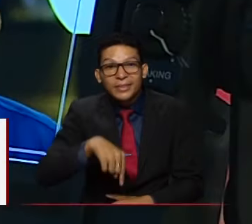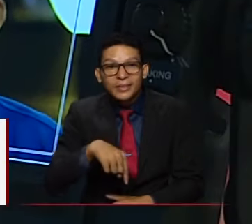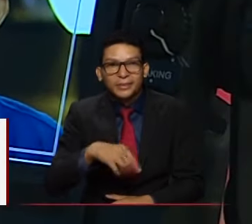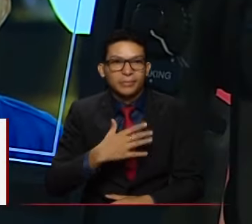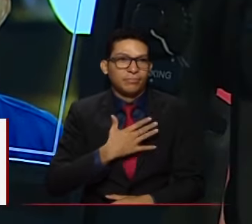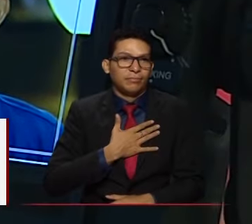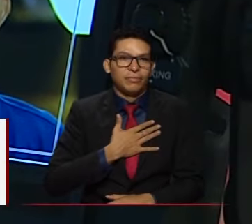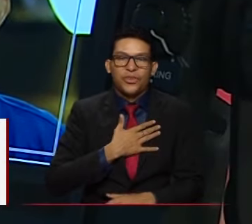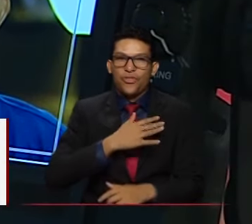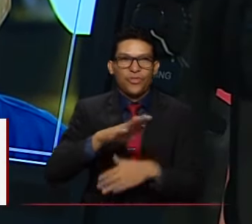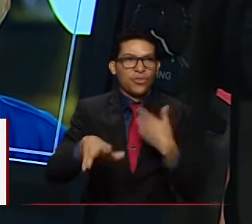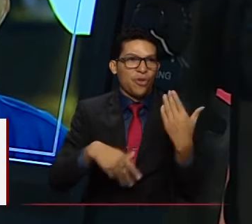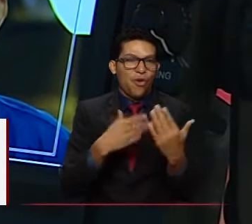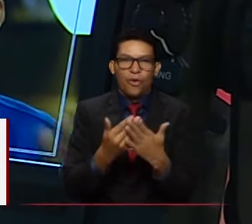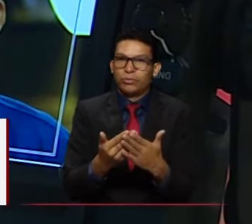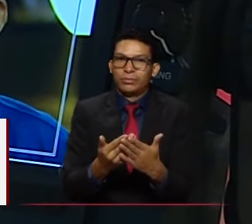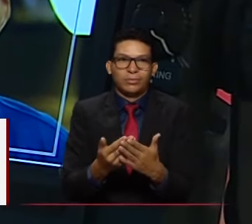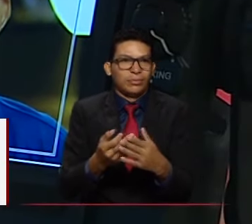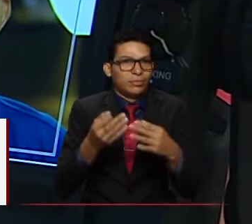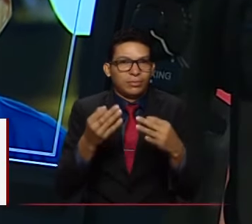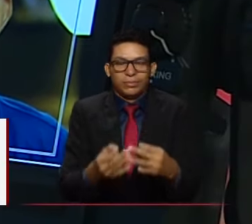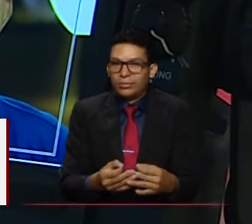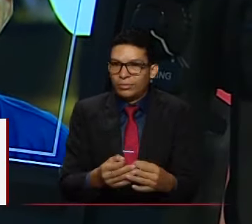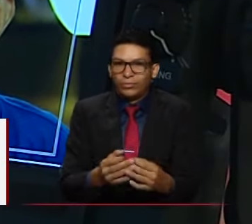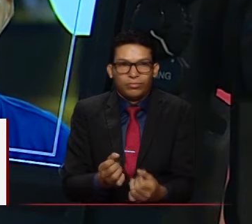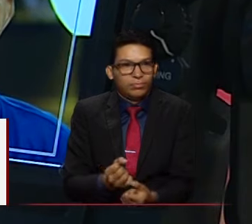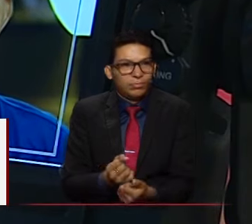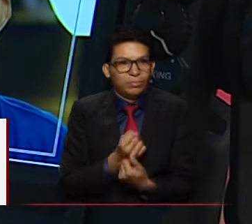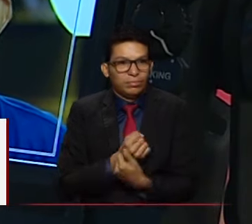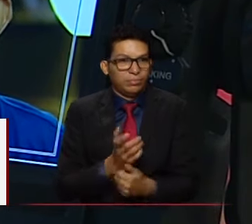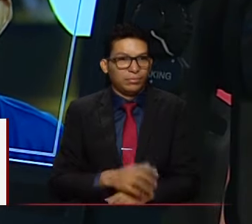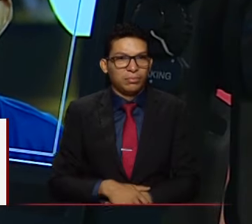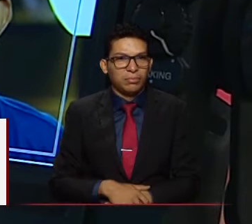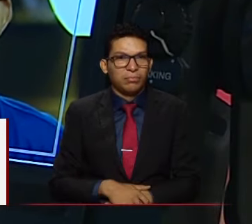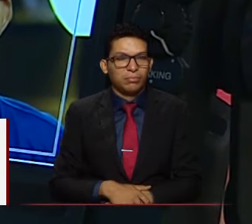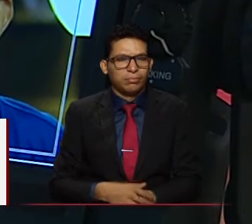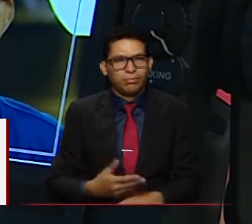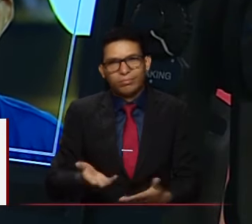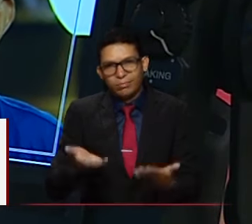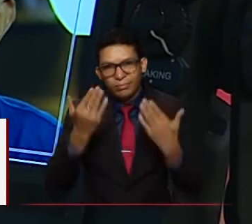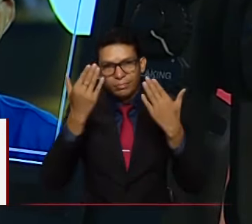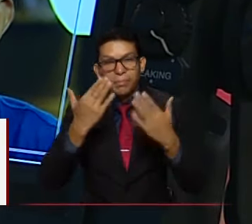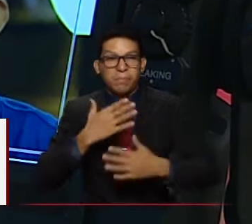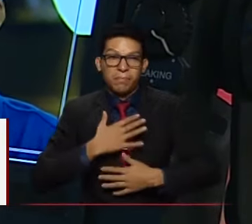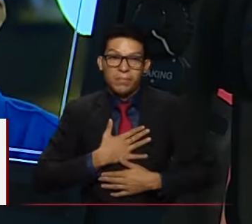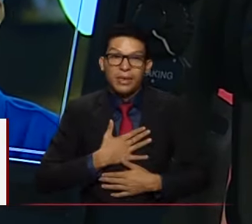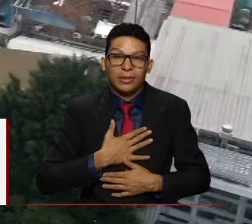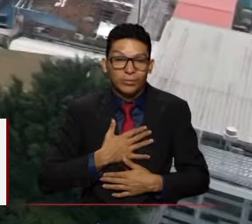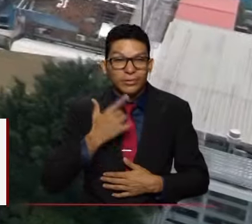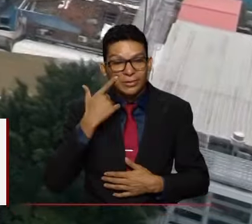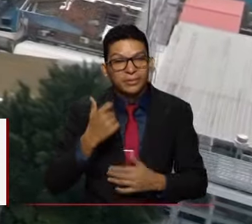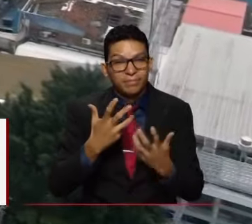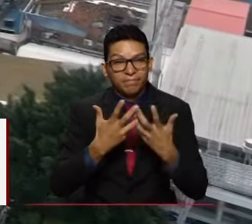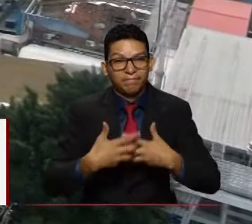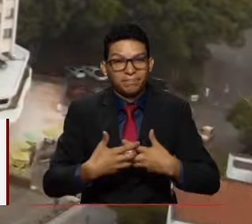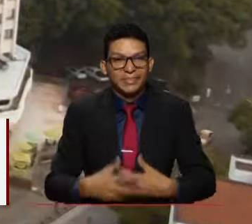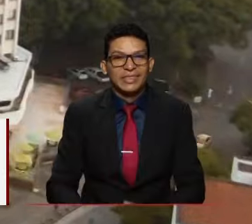sido todo y lo fue todo en su momento también. ¿Y para qué? Para mí ha sido una gran empresa.